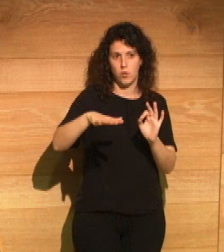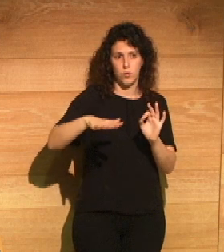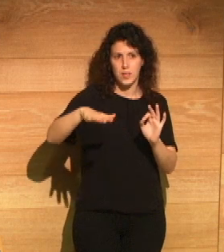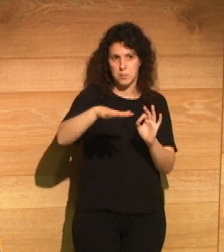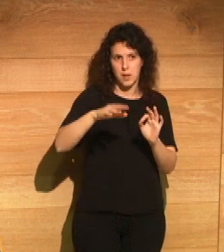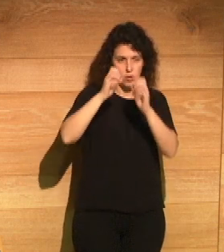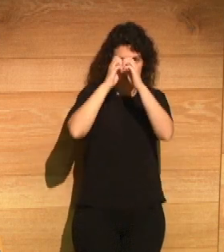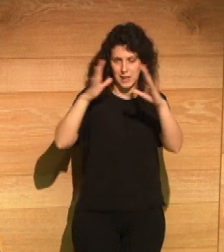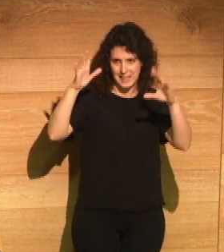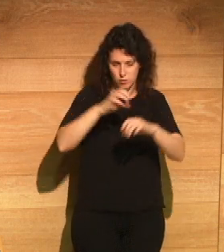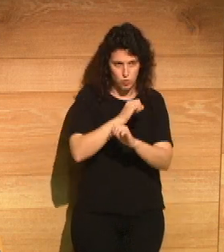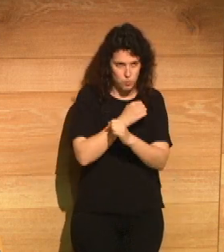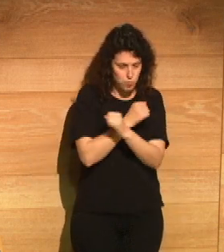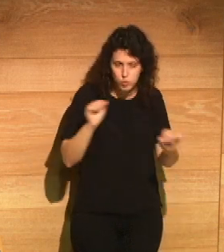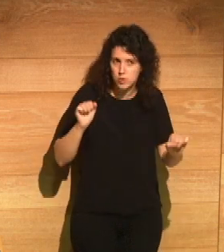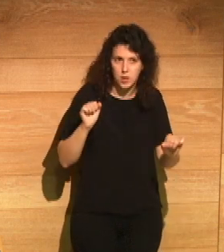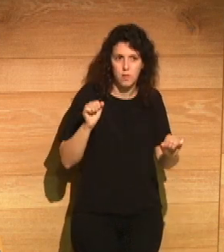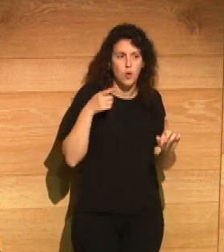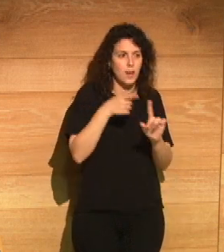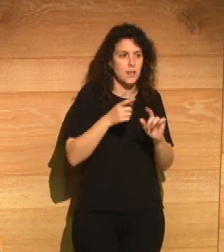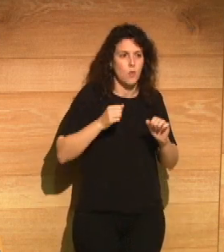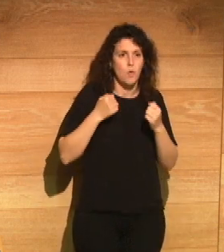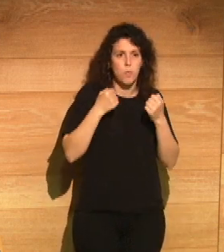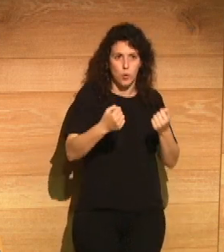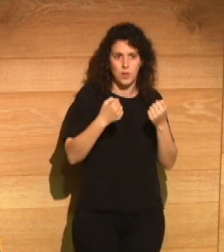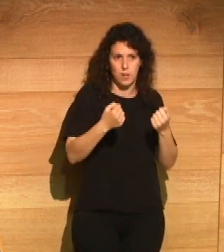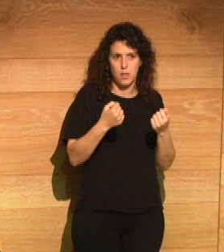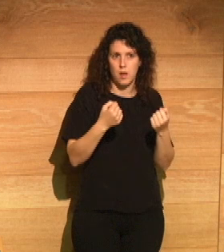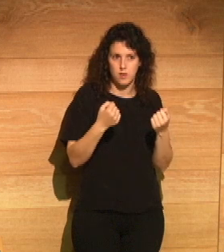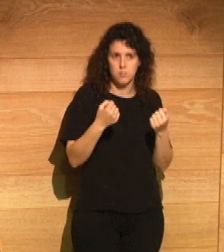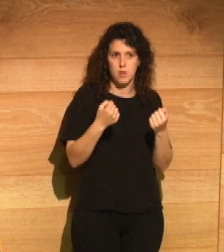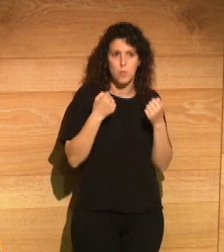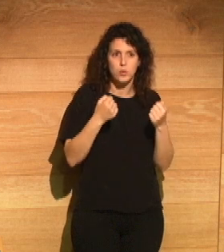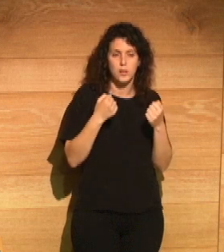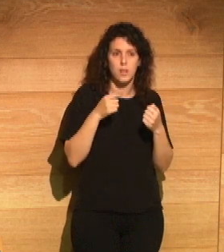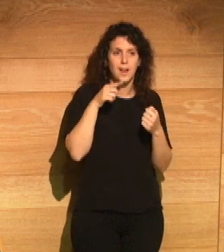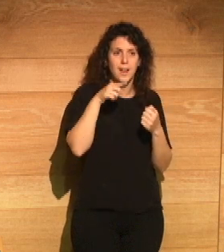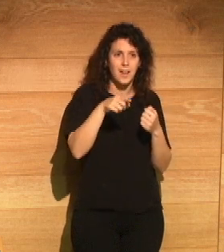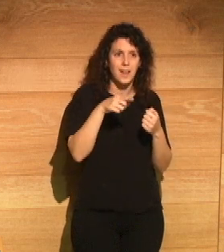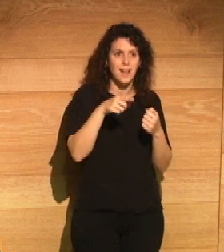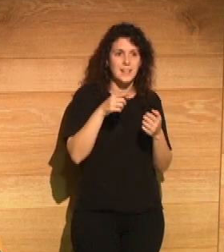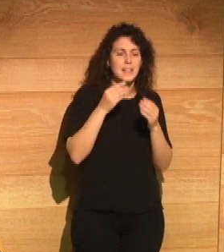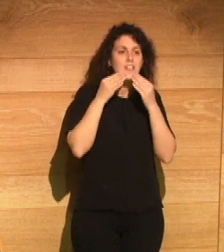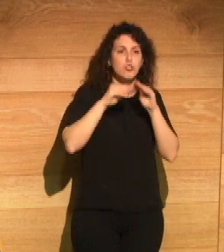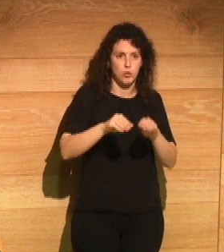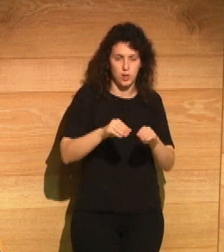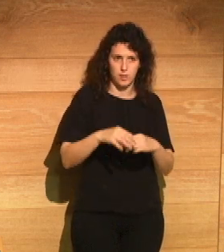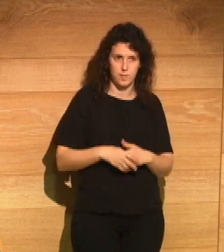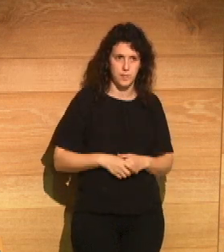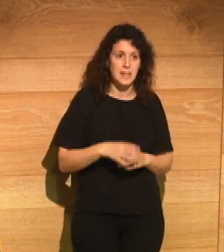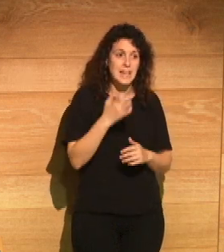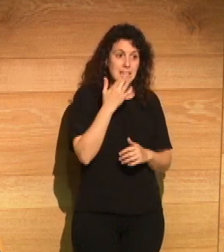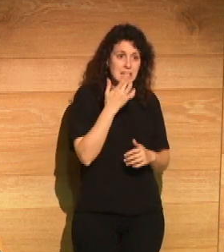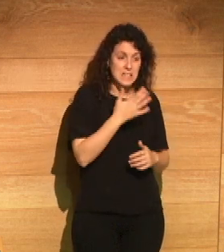tan imaginable para potencial, potencial caudal de lectores. Pero bueno, si tenés